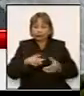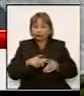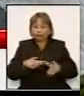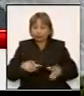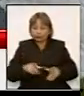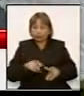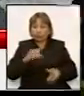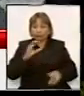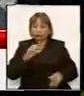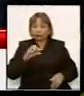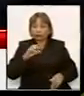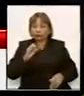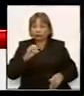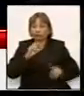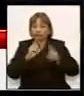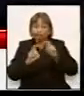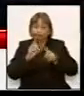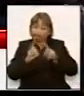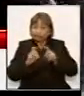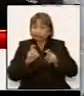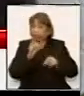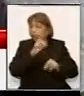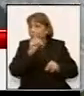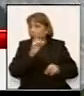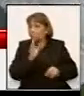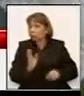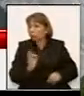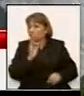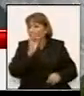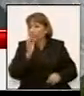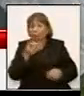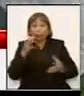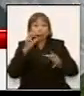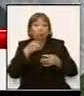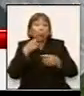de Paucas nunca fue consultado, nunca fue adherido, nunca fue